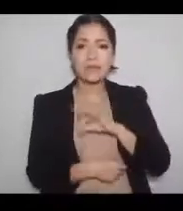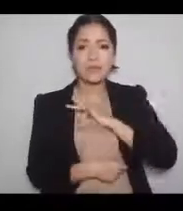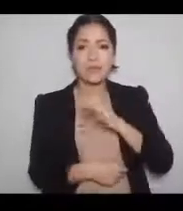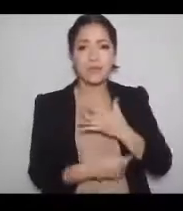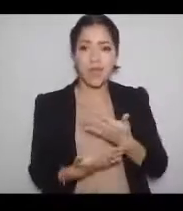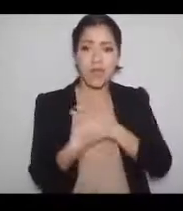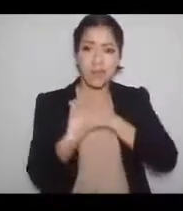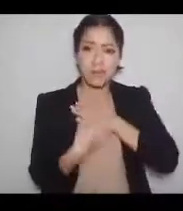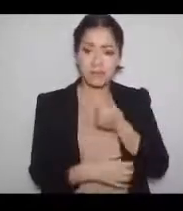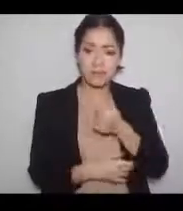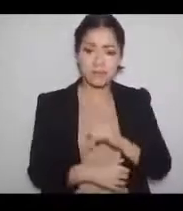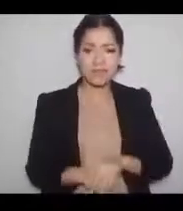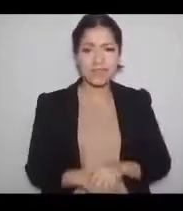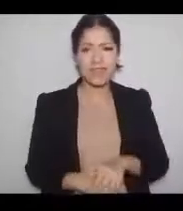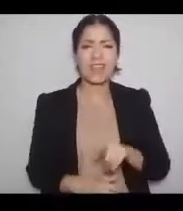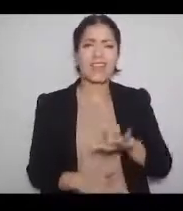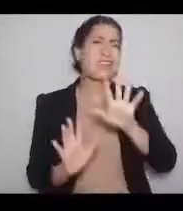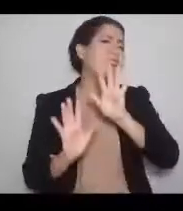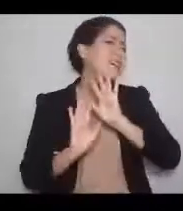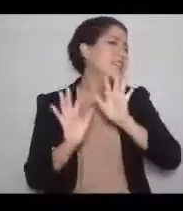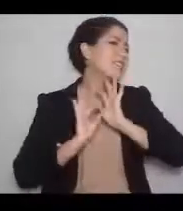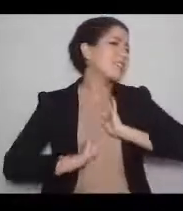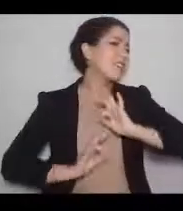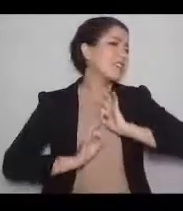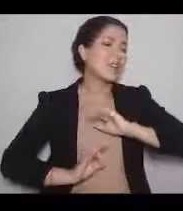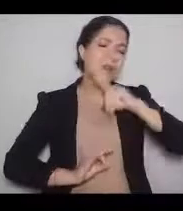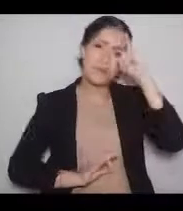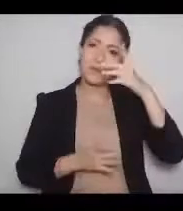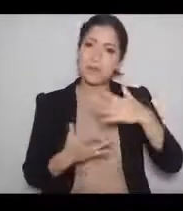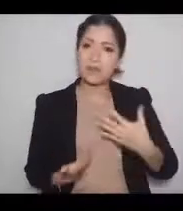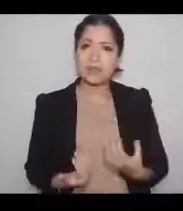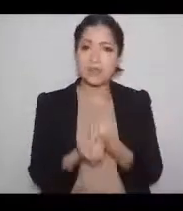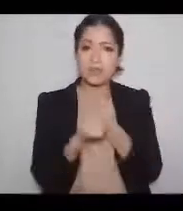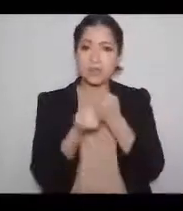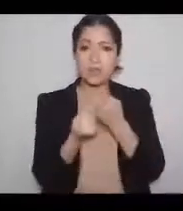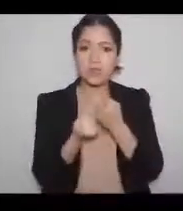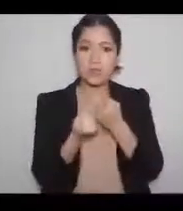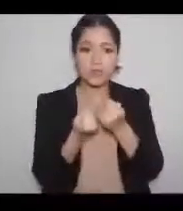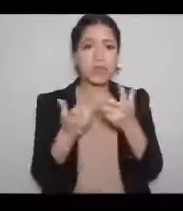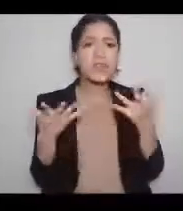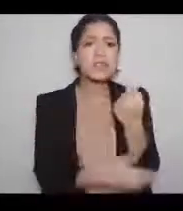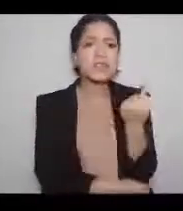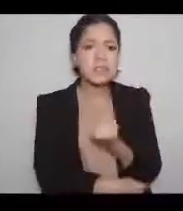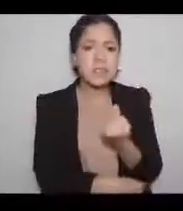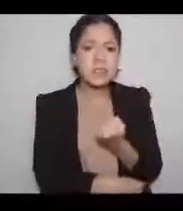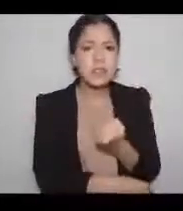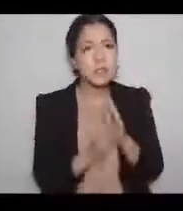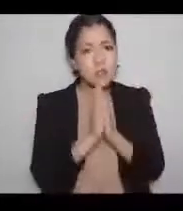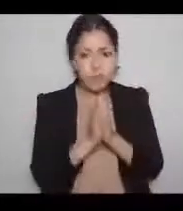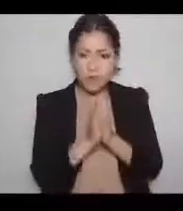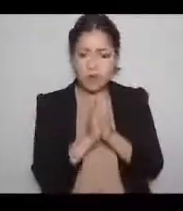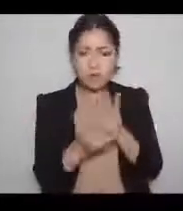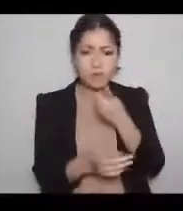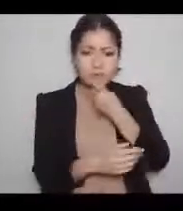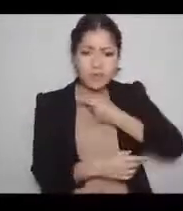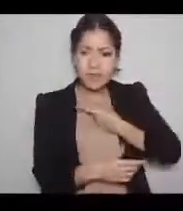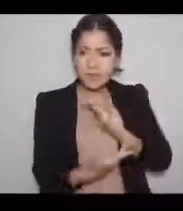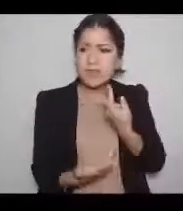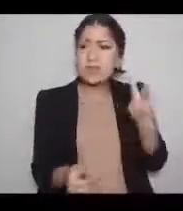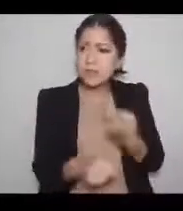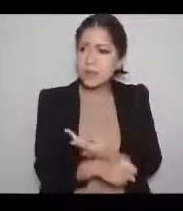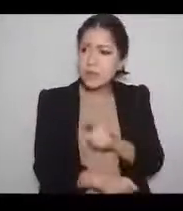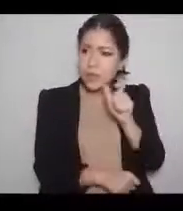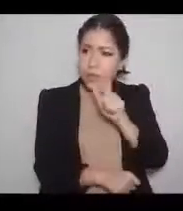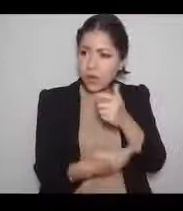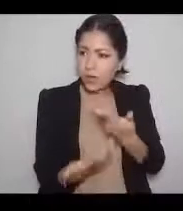Háblame de mi mamá. Ya te dije, la quise mucho. Cuando tú naciste, quise ser tu padre para conservar algo de ella. No nos